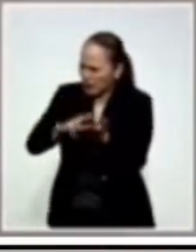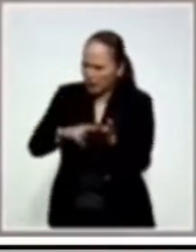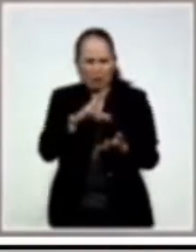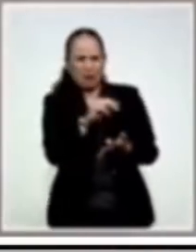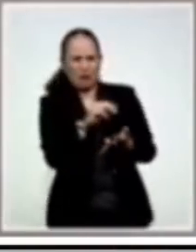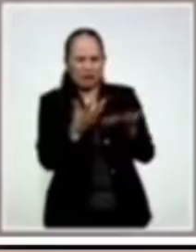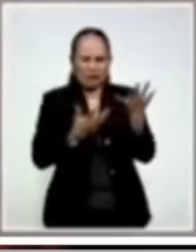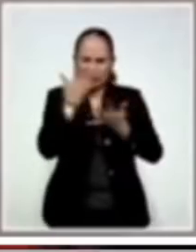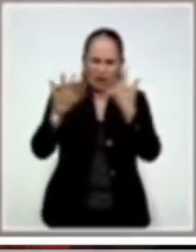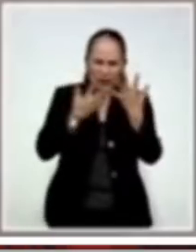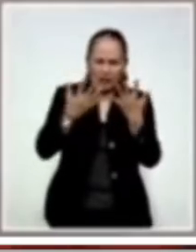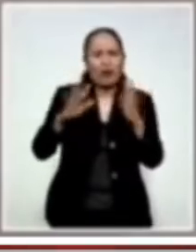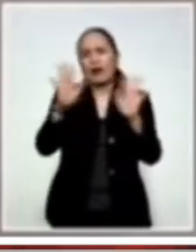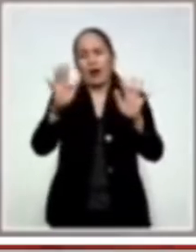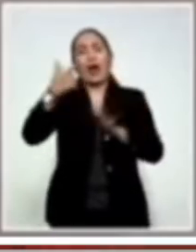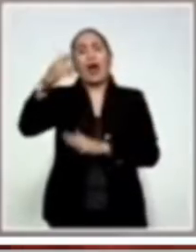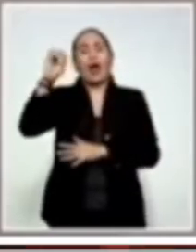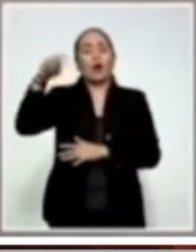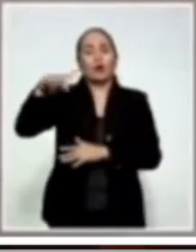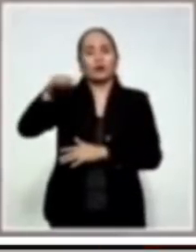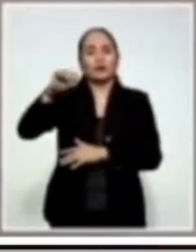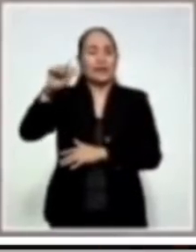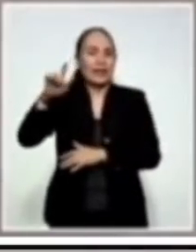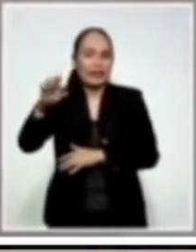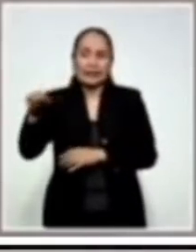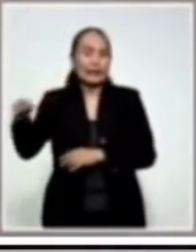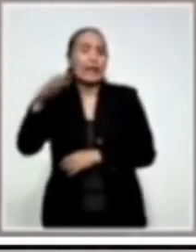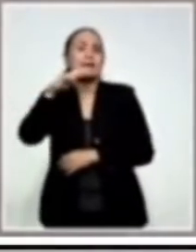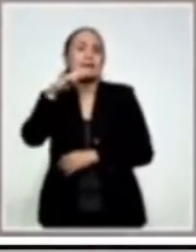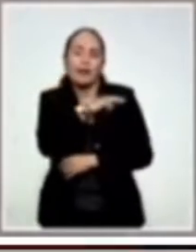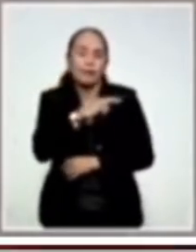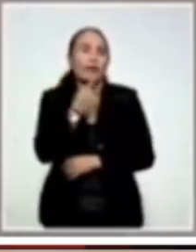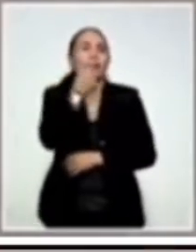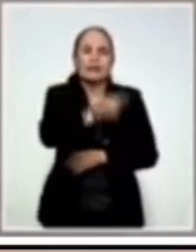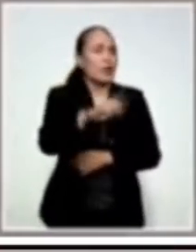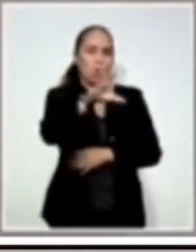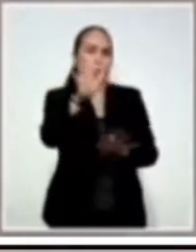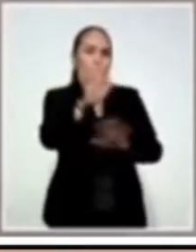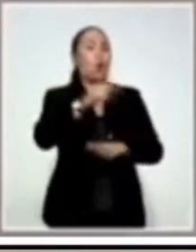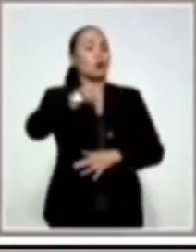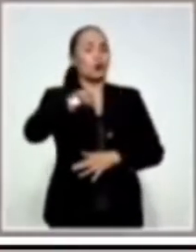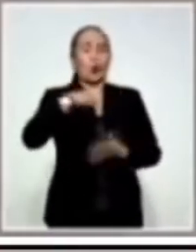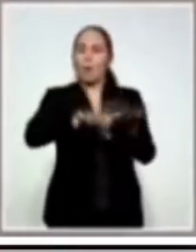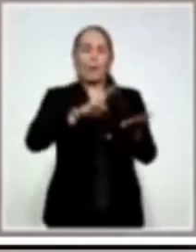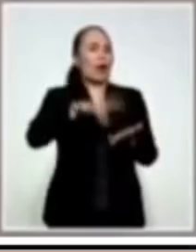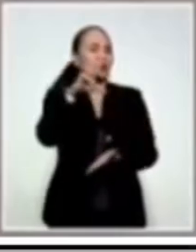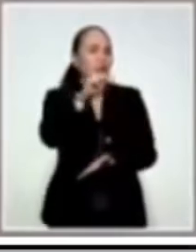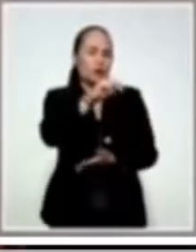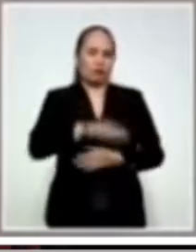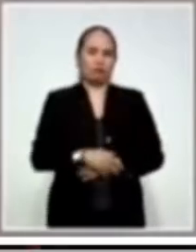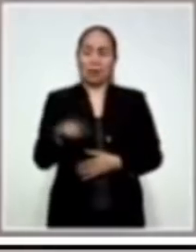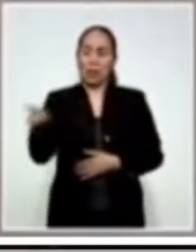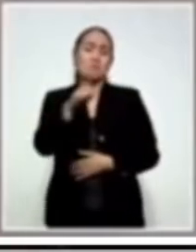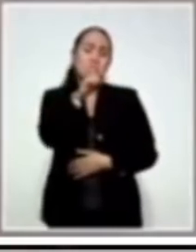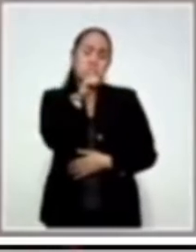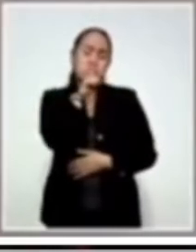González Alcántara en ese momento tuvo que haber dicho, mi voto es por la invalidez. Y no dijo